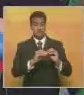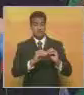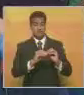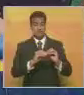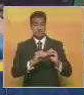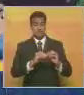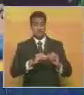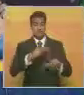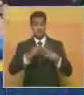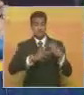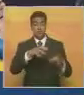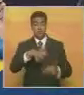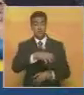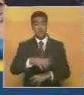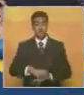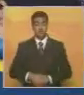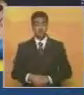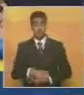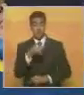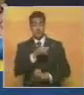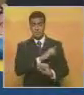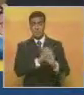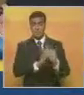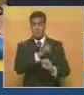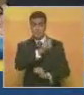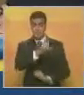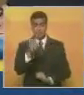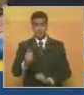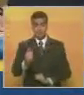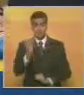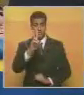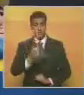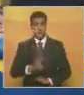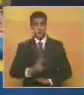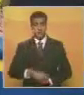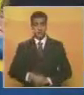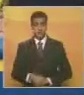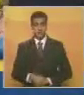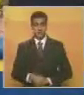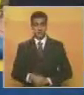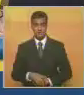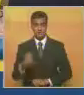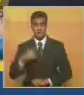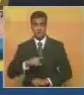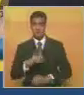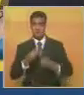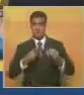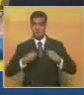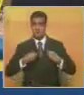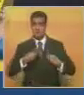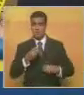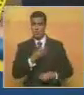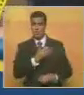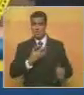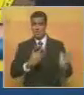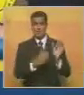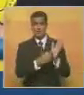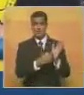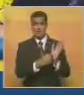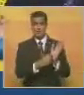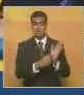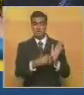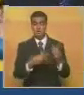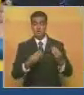Estado. Esto va a impactar a todos y cada uno de los venezolanos que o tenemos una vivienda o queremos alquilar una vivienda o